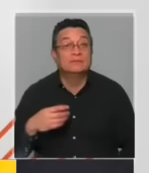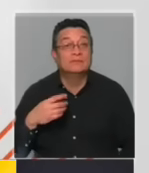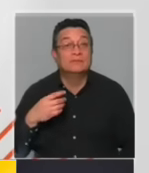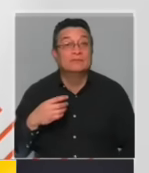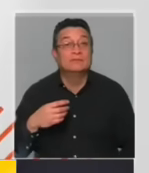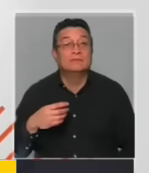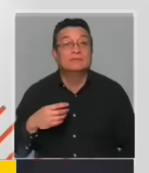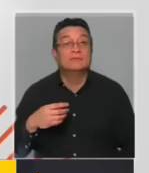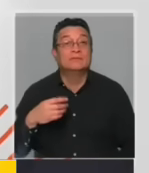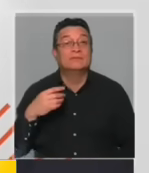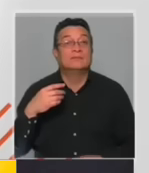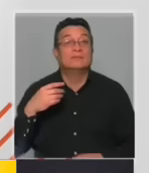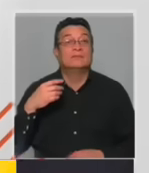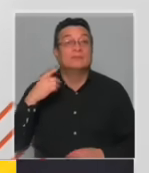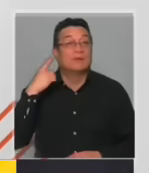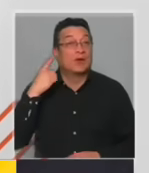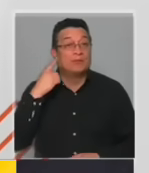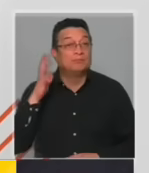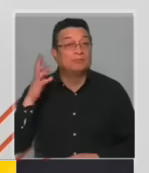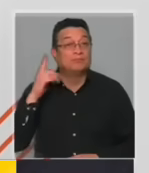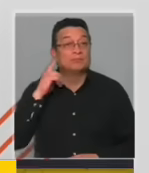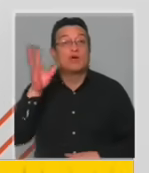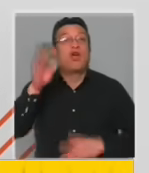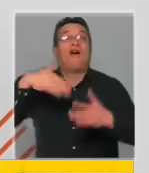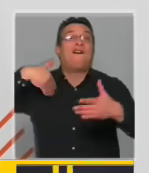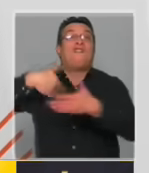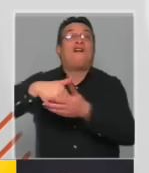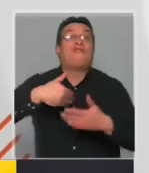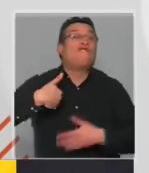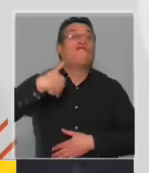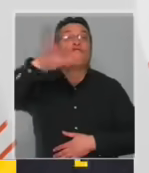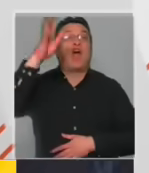El pueblo está con ellos. ¡A los militares son pisos!